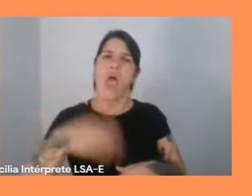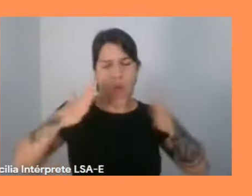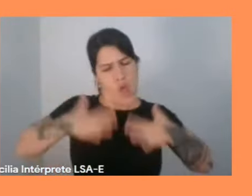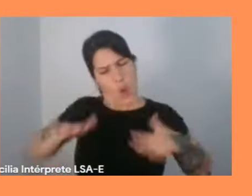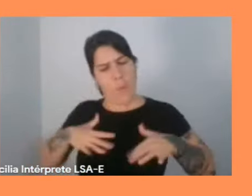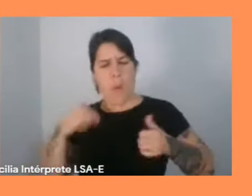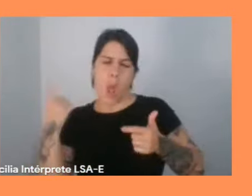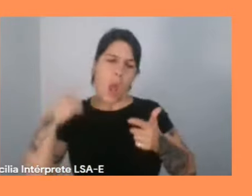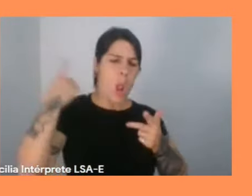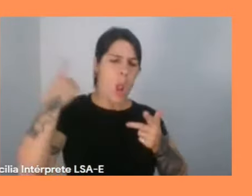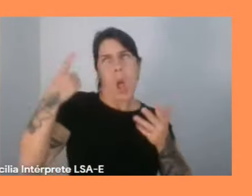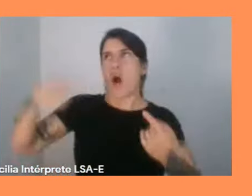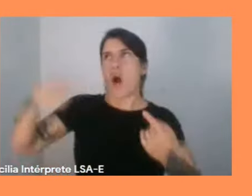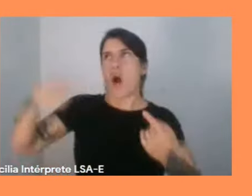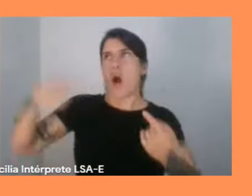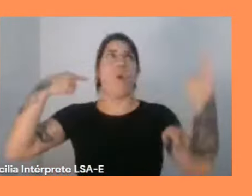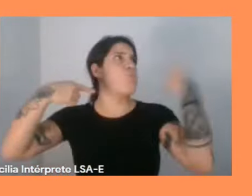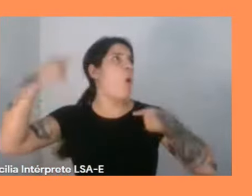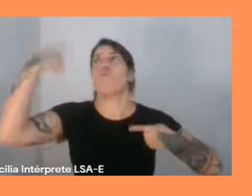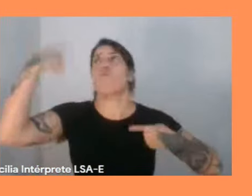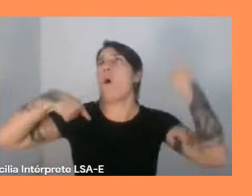modelos hegemónicos de belleza